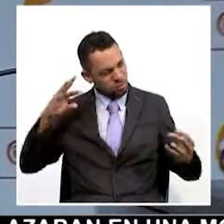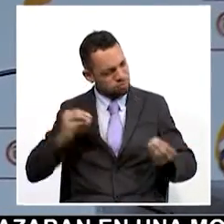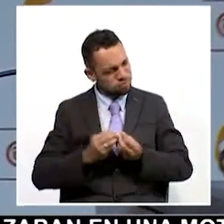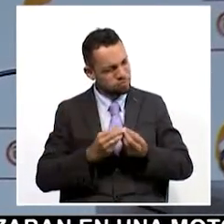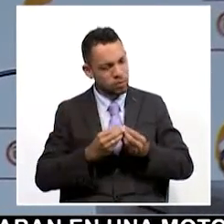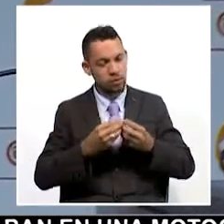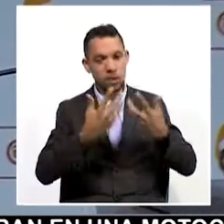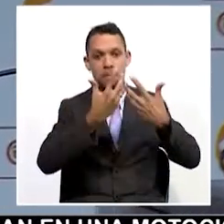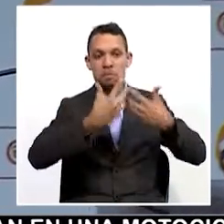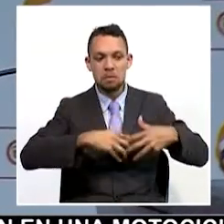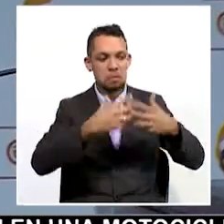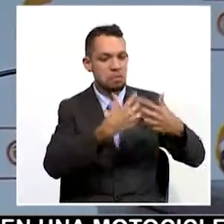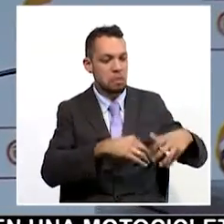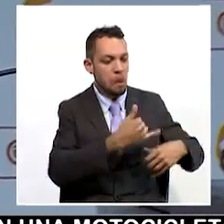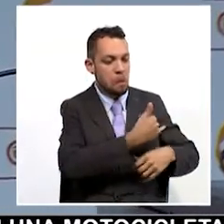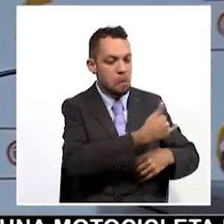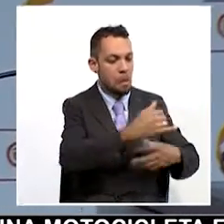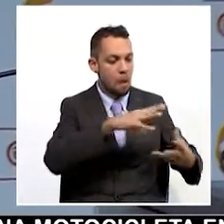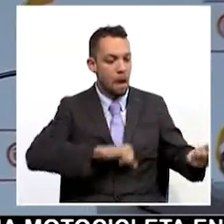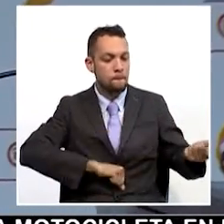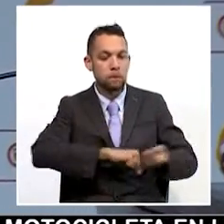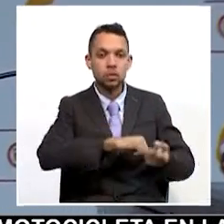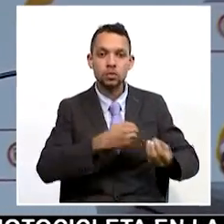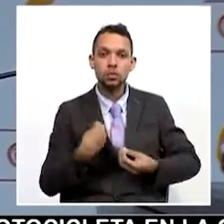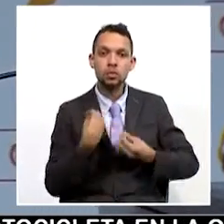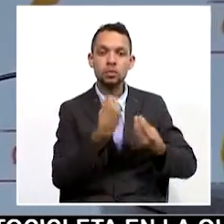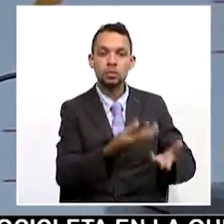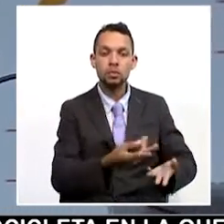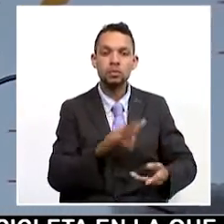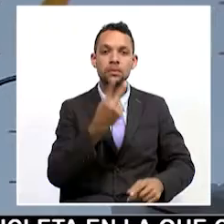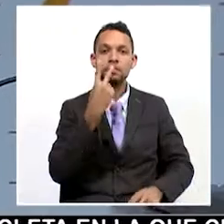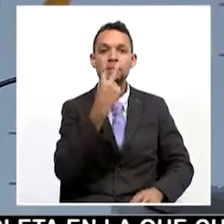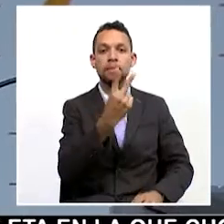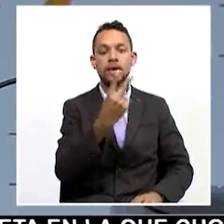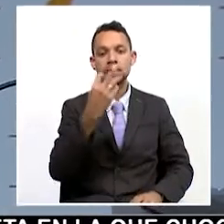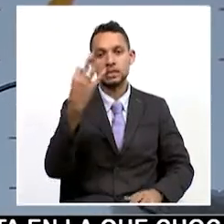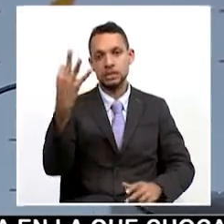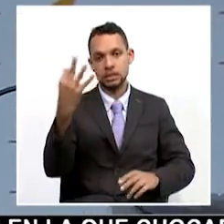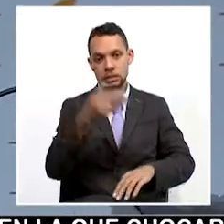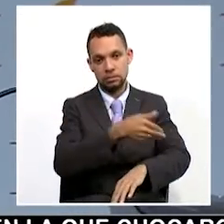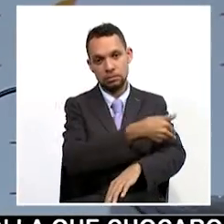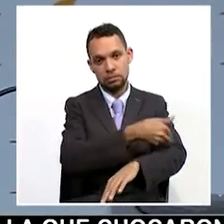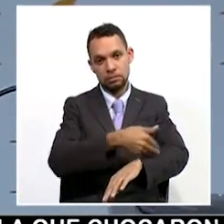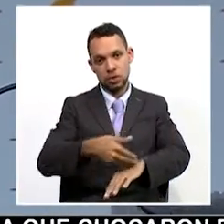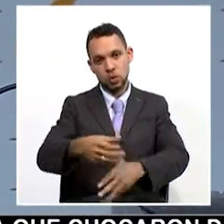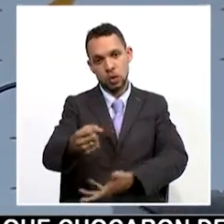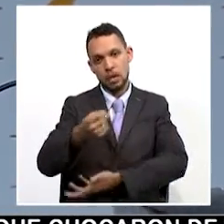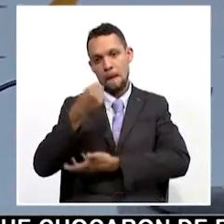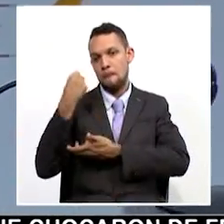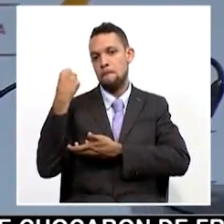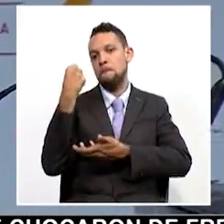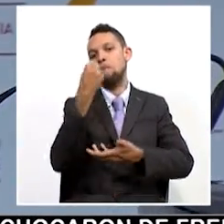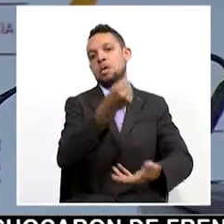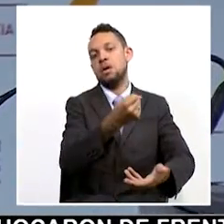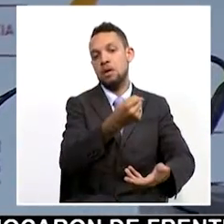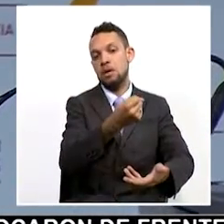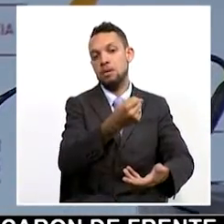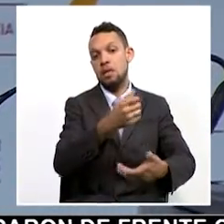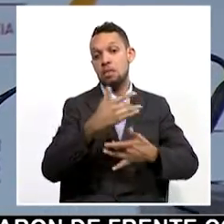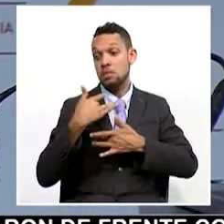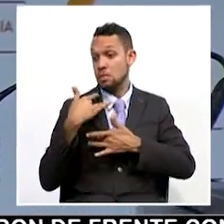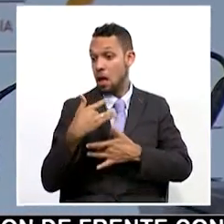formal o no formal, les aporta 23 millones de pesos como